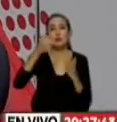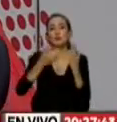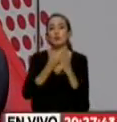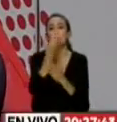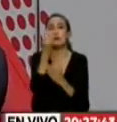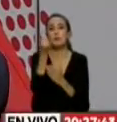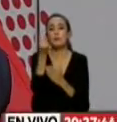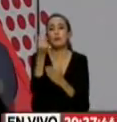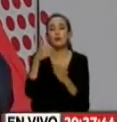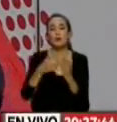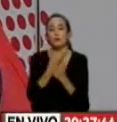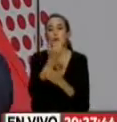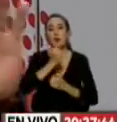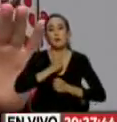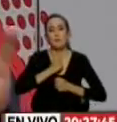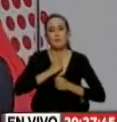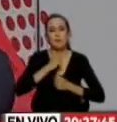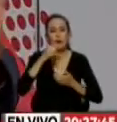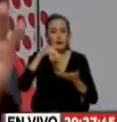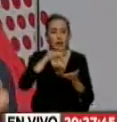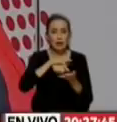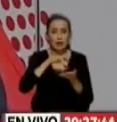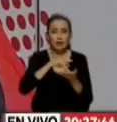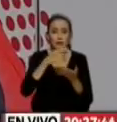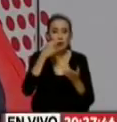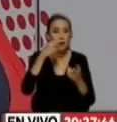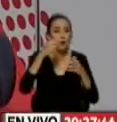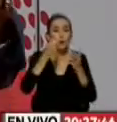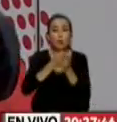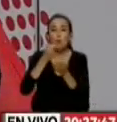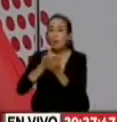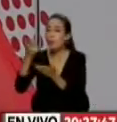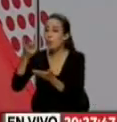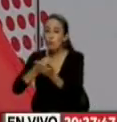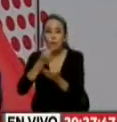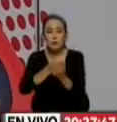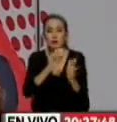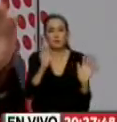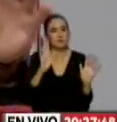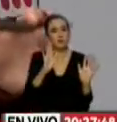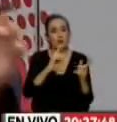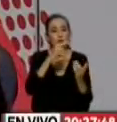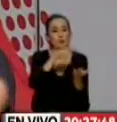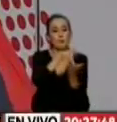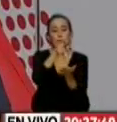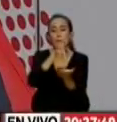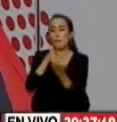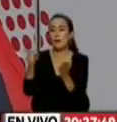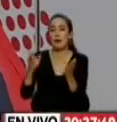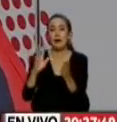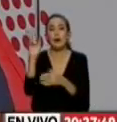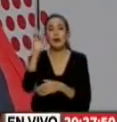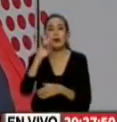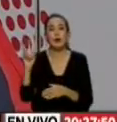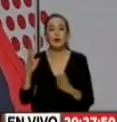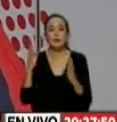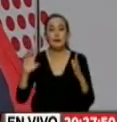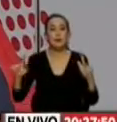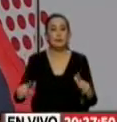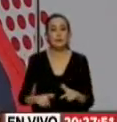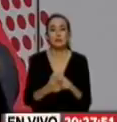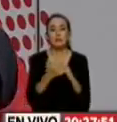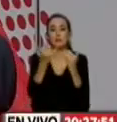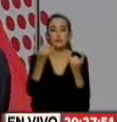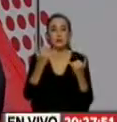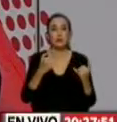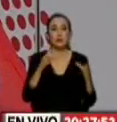insisto, virtual, una criptomoneda que no se encuentra en ningún mercado internacional y anuncia que va a empezar a pagar a todos los trabajadores venezolanos a partir de este